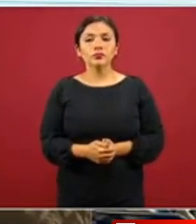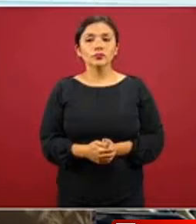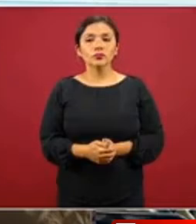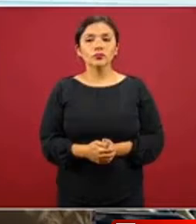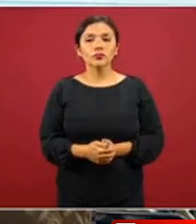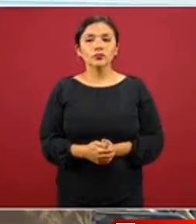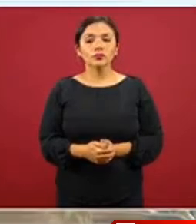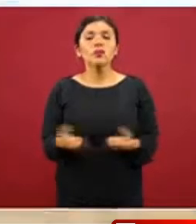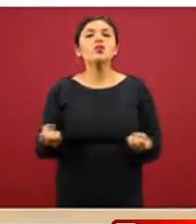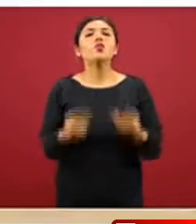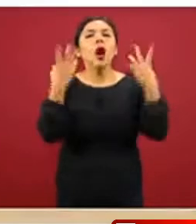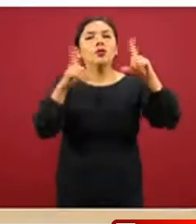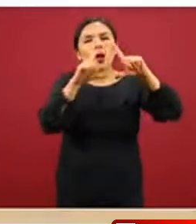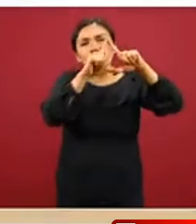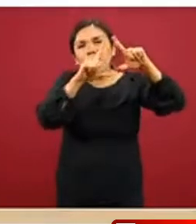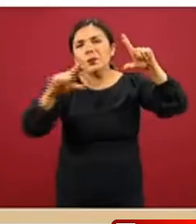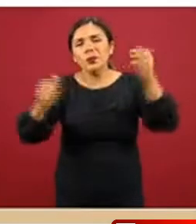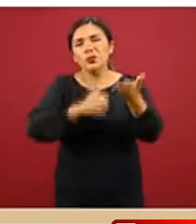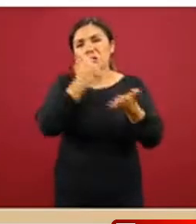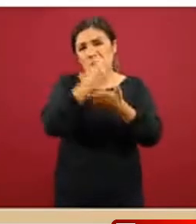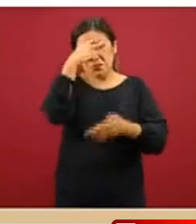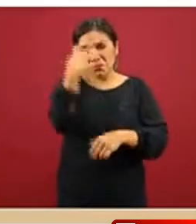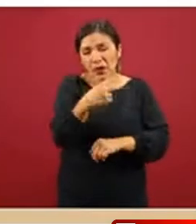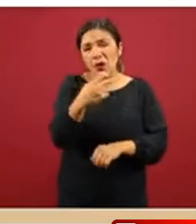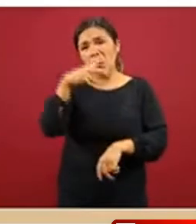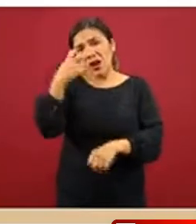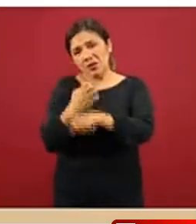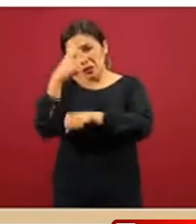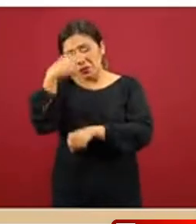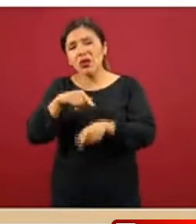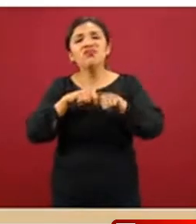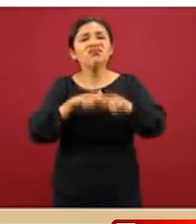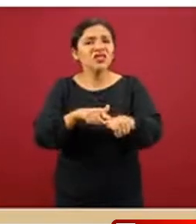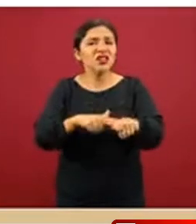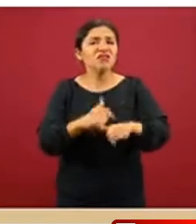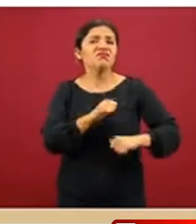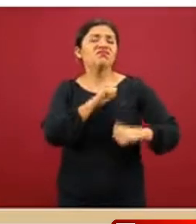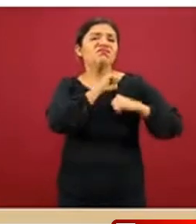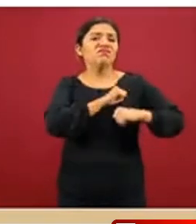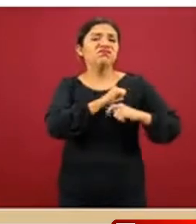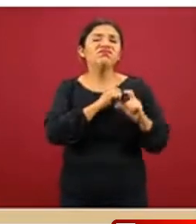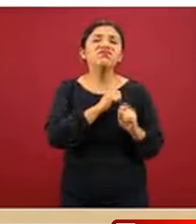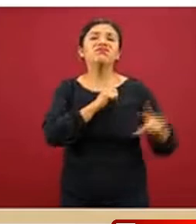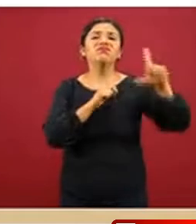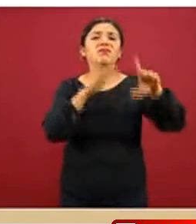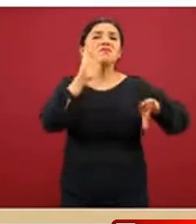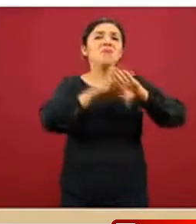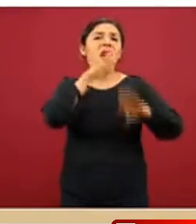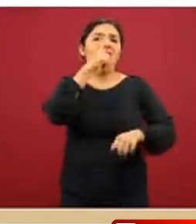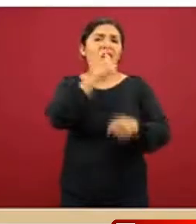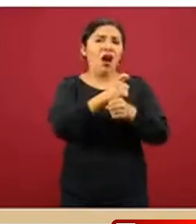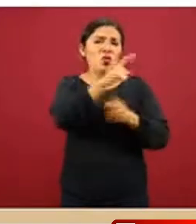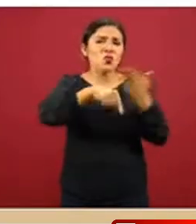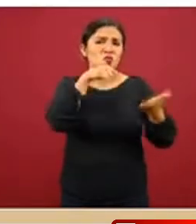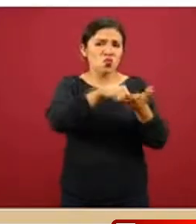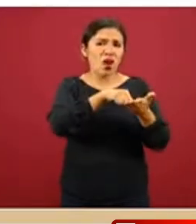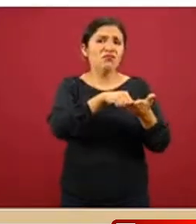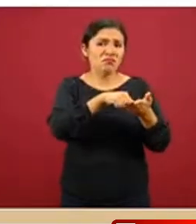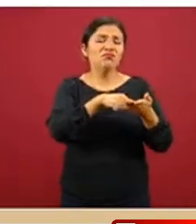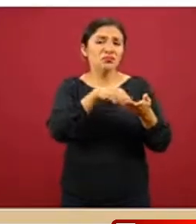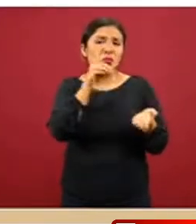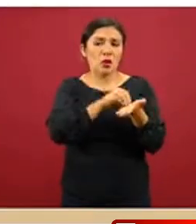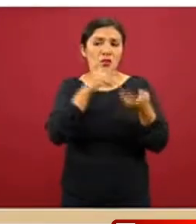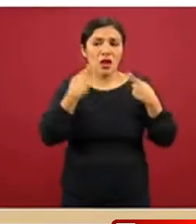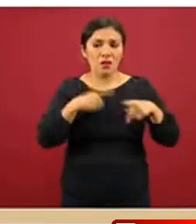carga acumulada. Ciudad de México y México continúan, lógicamente, por una diferencia muy grande en los primeros lugares, y